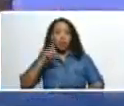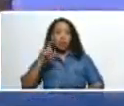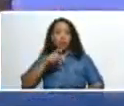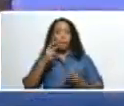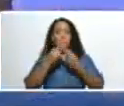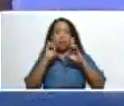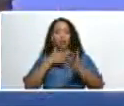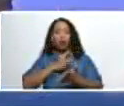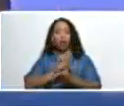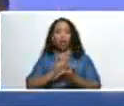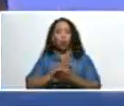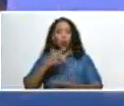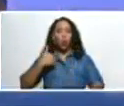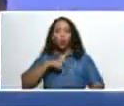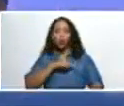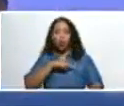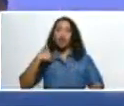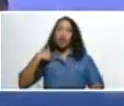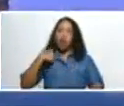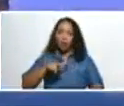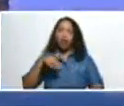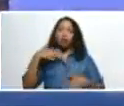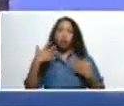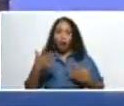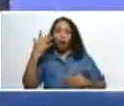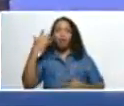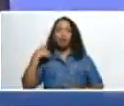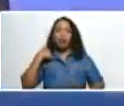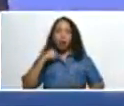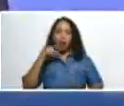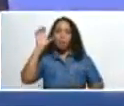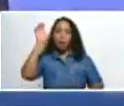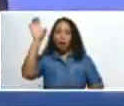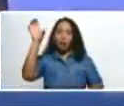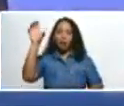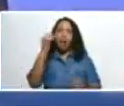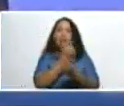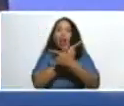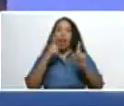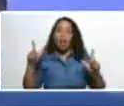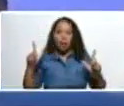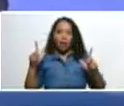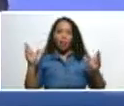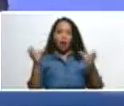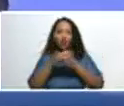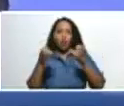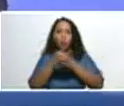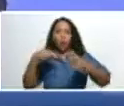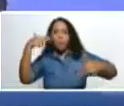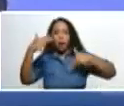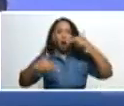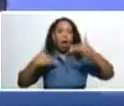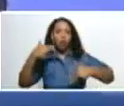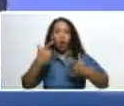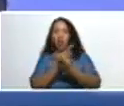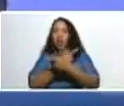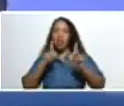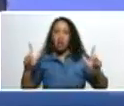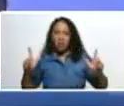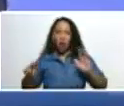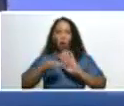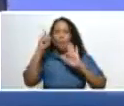Nosotros tenemos que tener un país libre de bandas criminales, libre